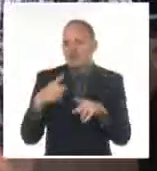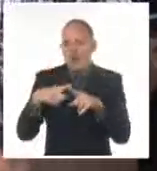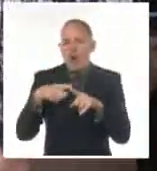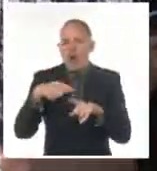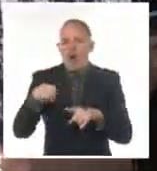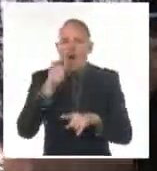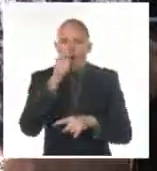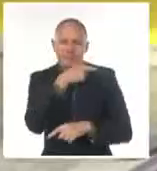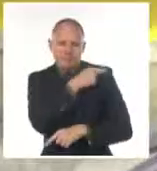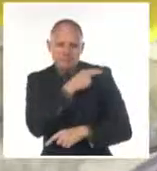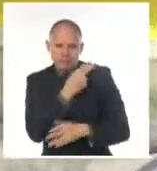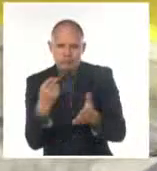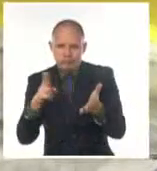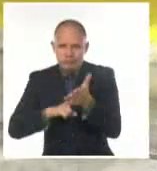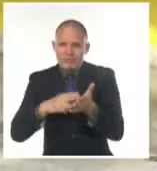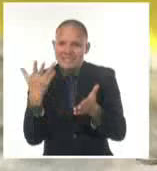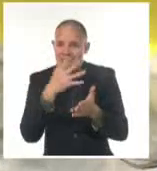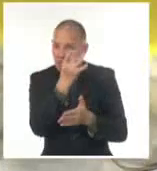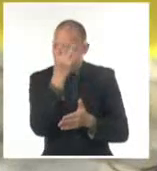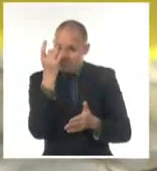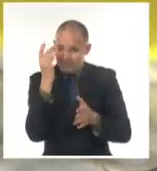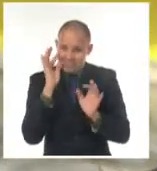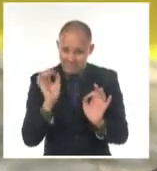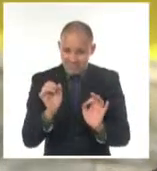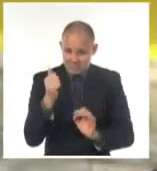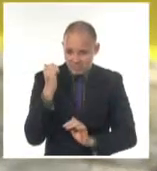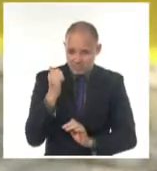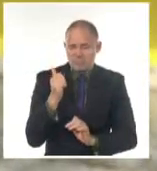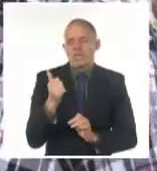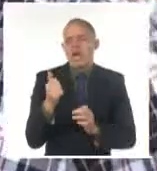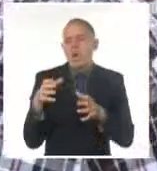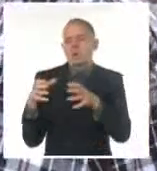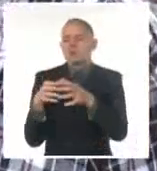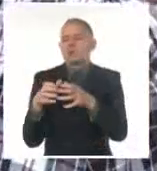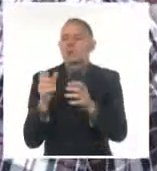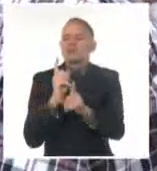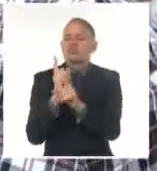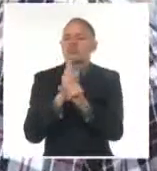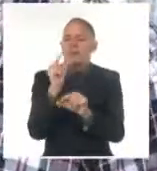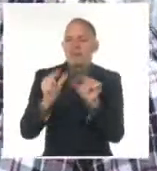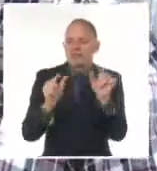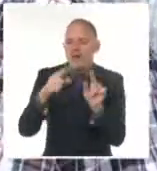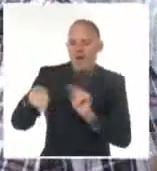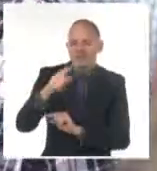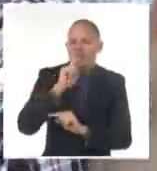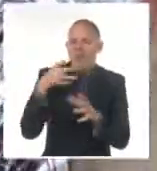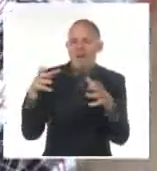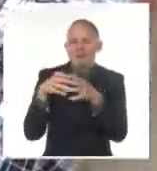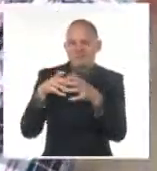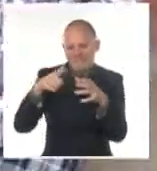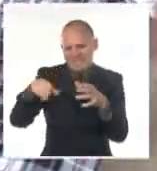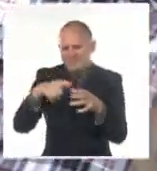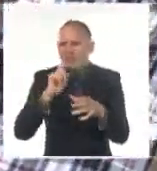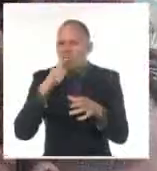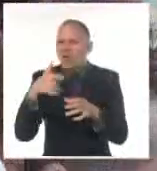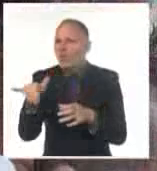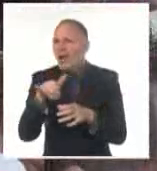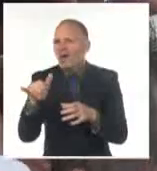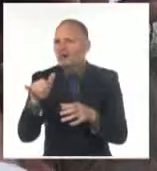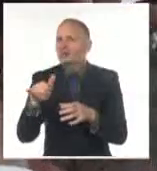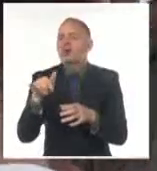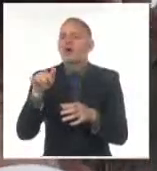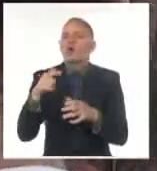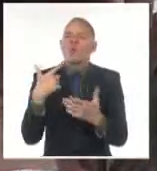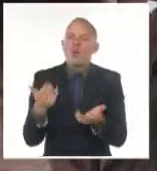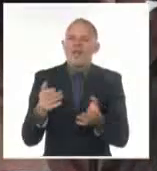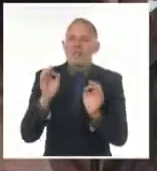Organización del Comité Central, Roberto Morales Ojeda, intercambió con directivos y trabajadores de la VPC Agroazucarera El Meso, ubicada en